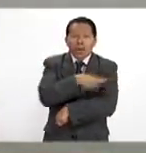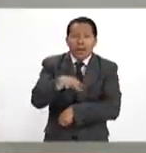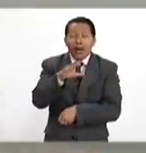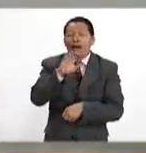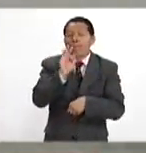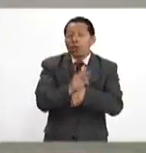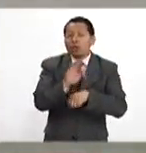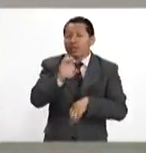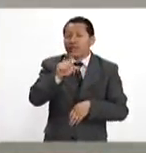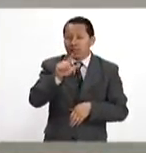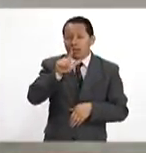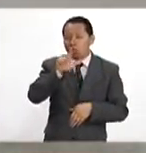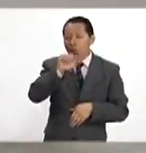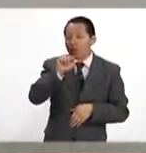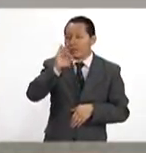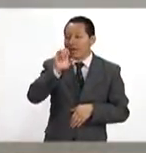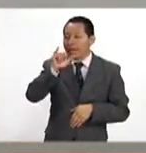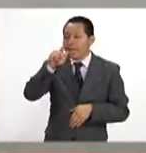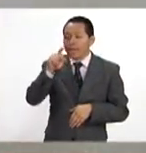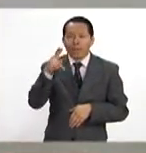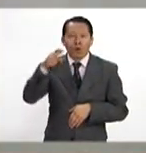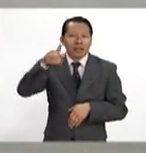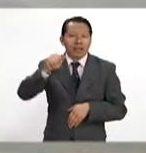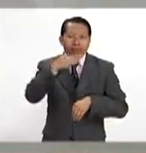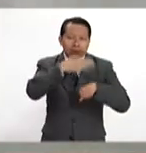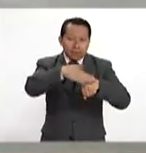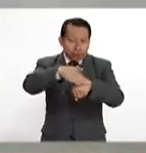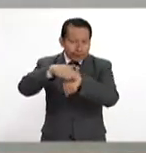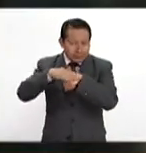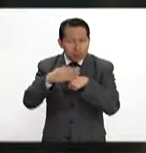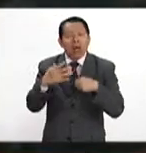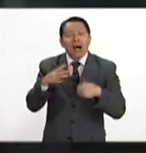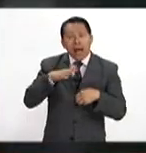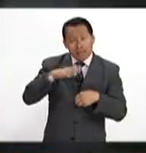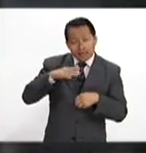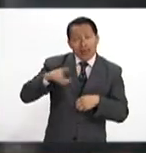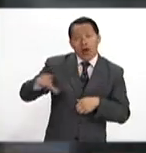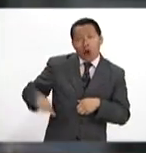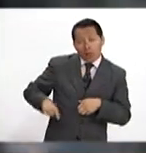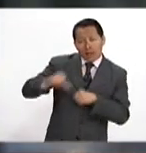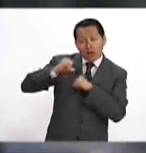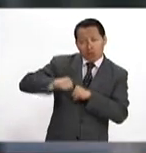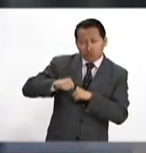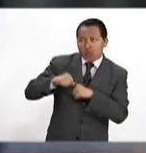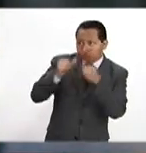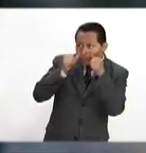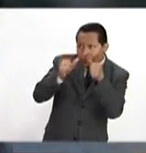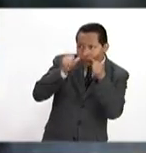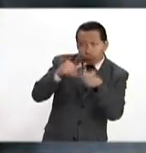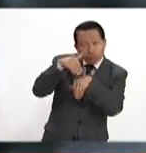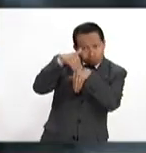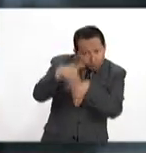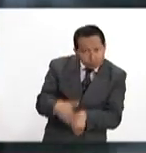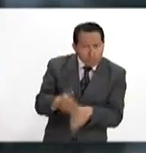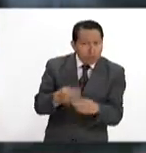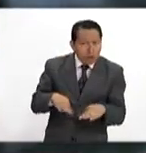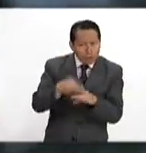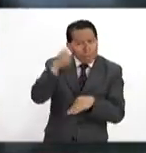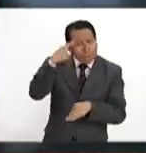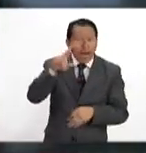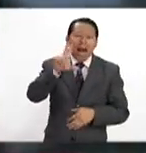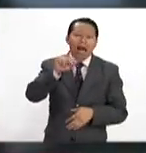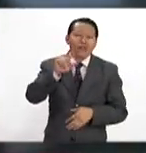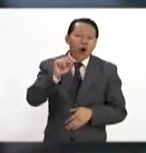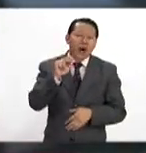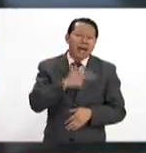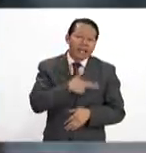Felipe Puente, hizo un llamado a la población para trabajar en conjunto con las autoridades y evitar desgracias en estas temporadas